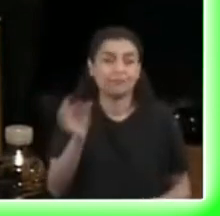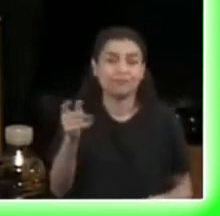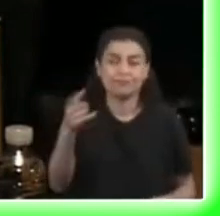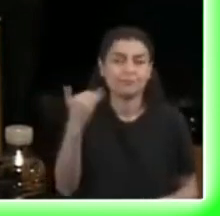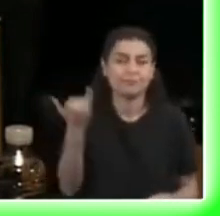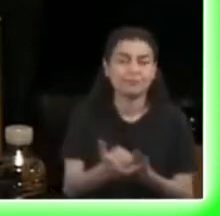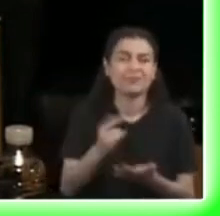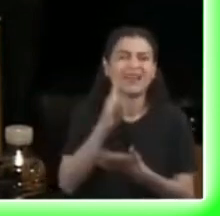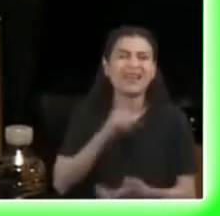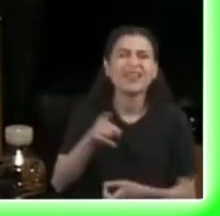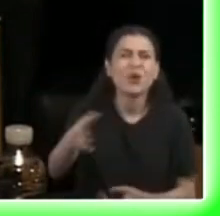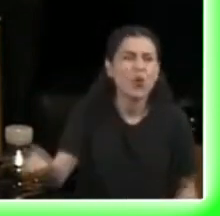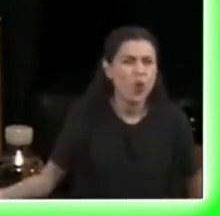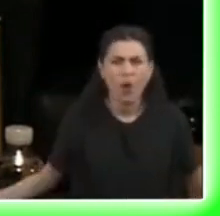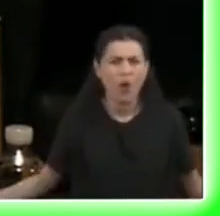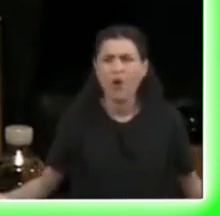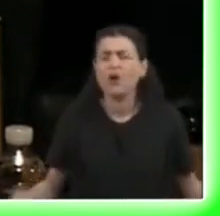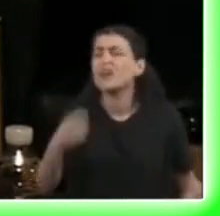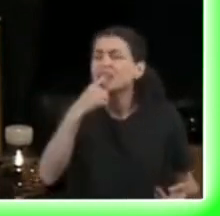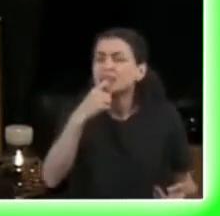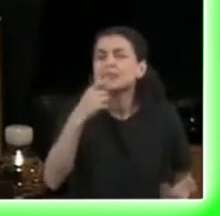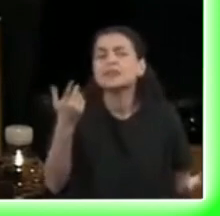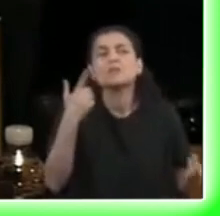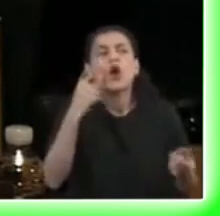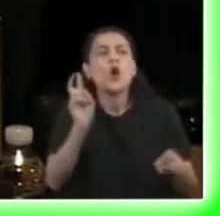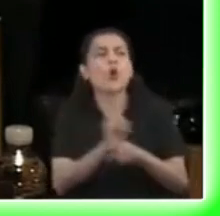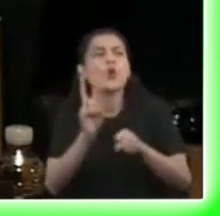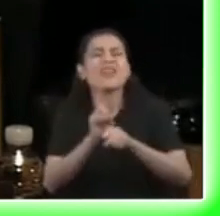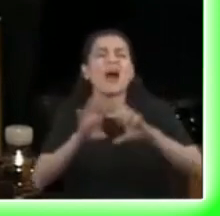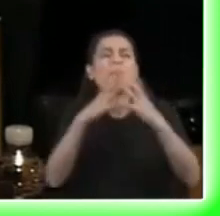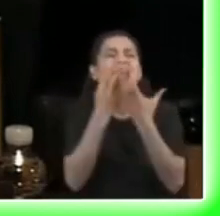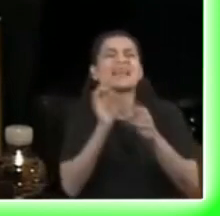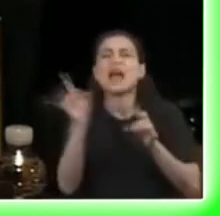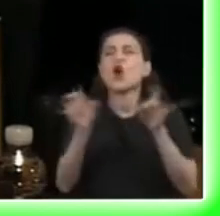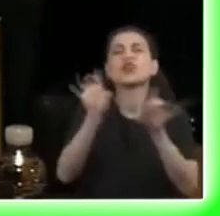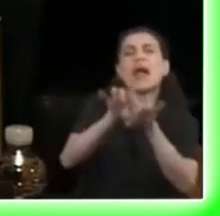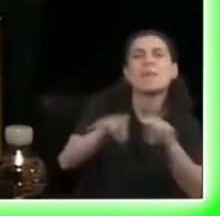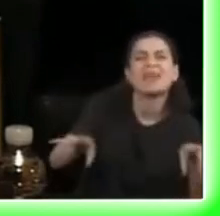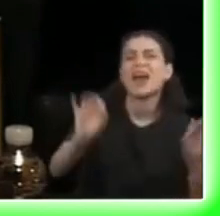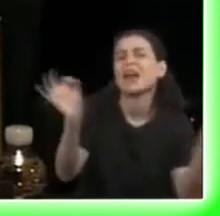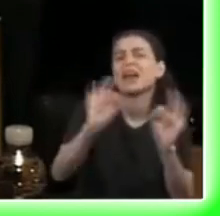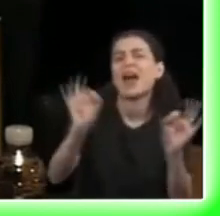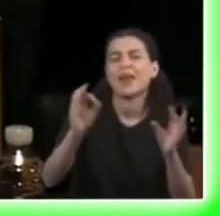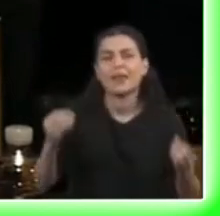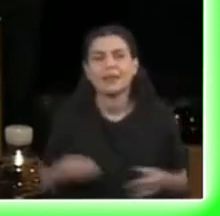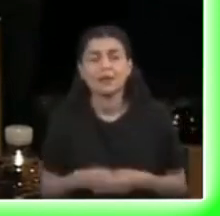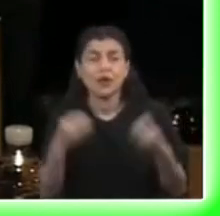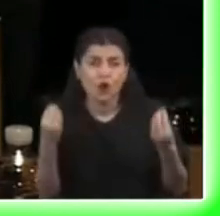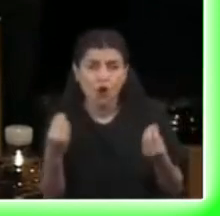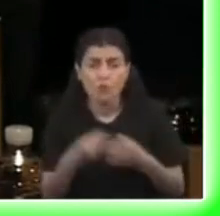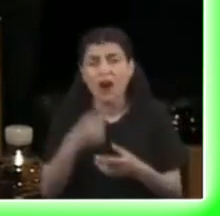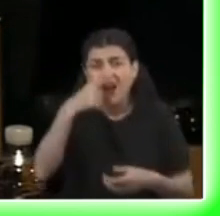extremo, digo, para no contaminar el planeta tendrían que directamente eliminar la vida